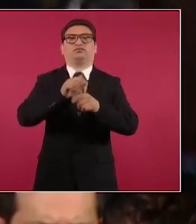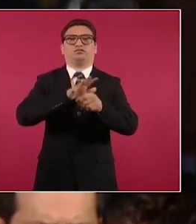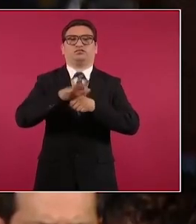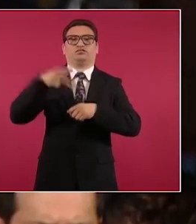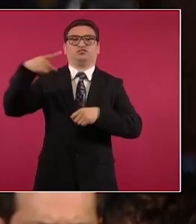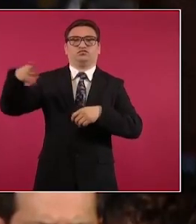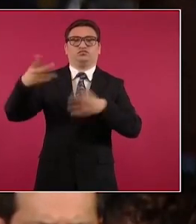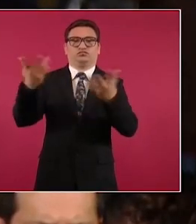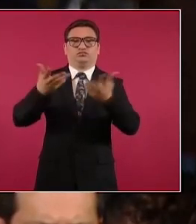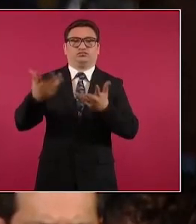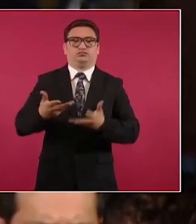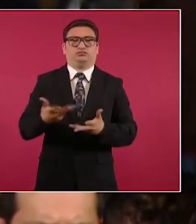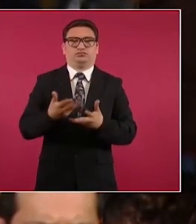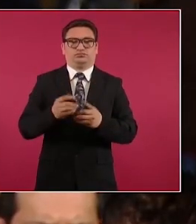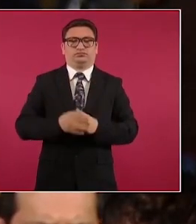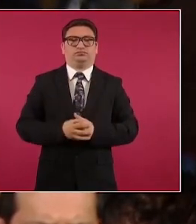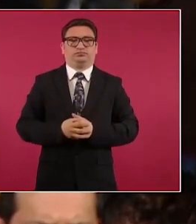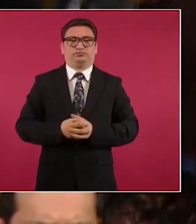acciones